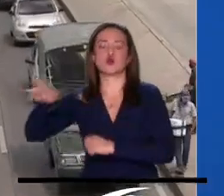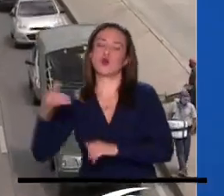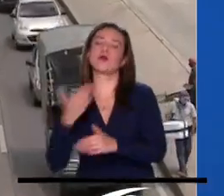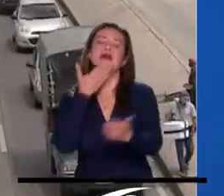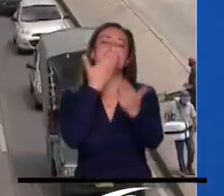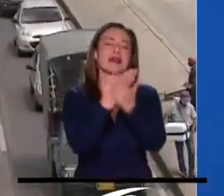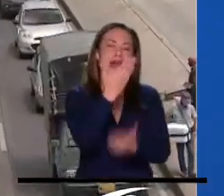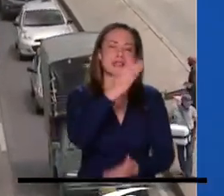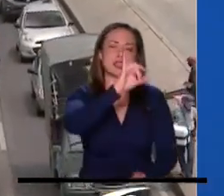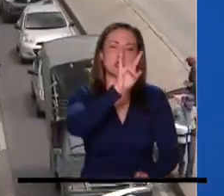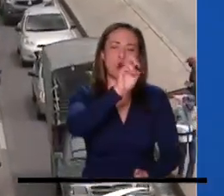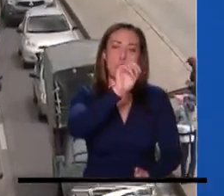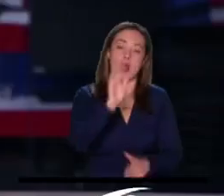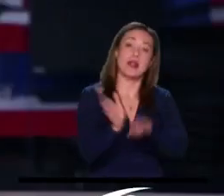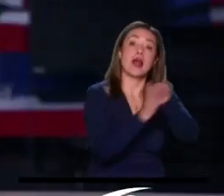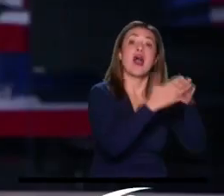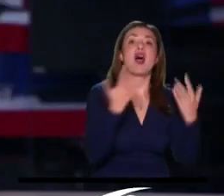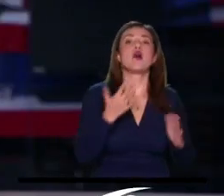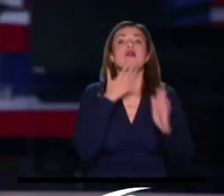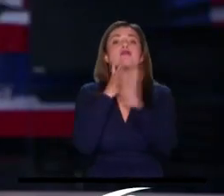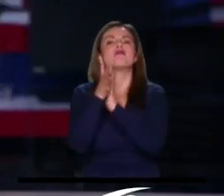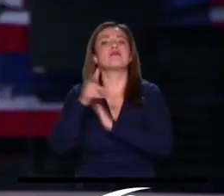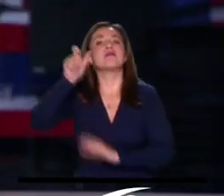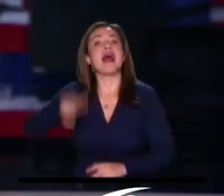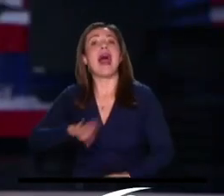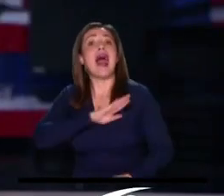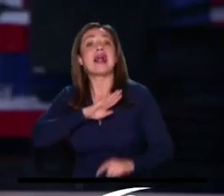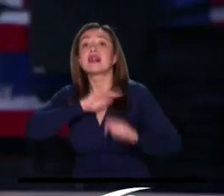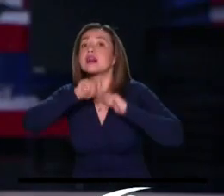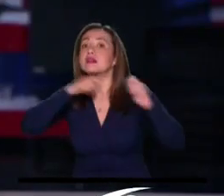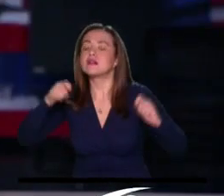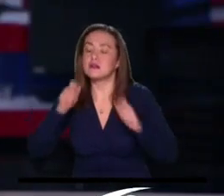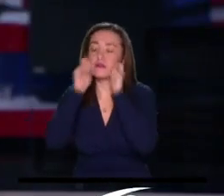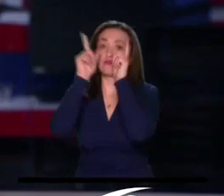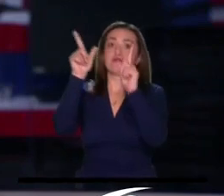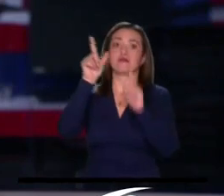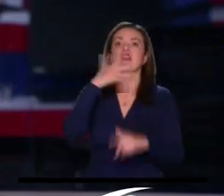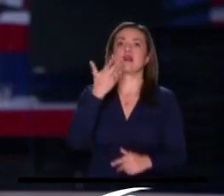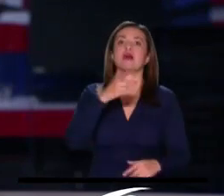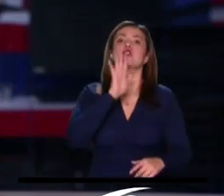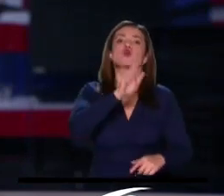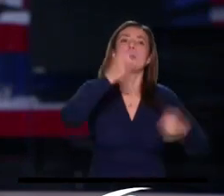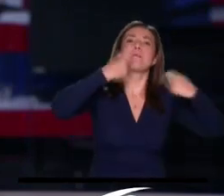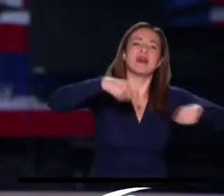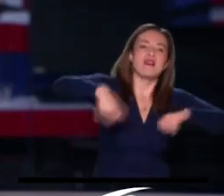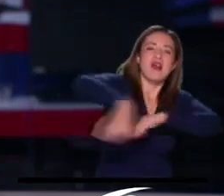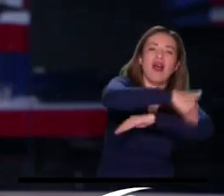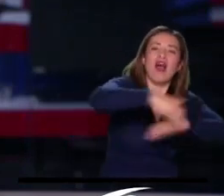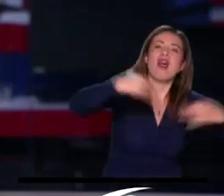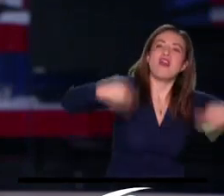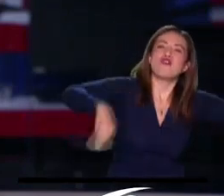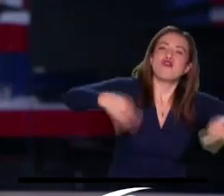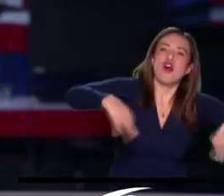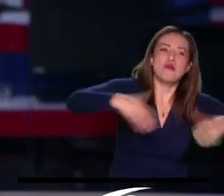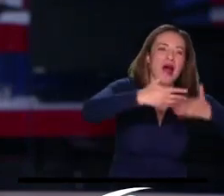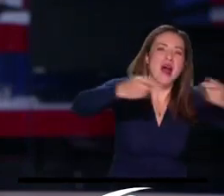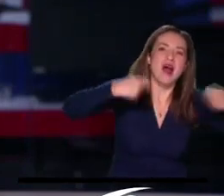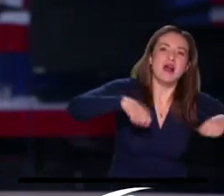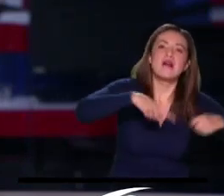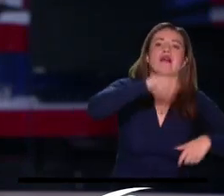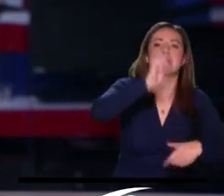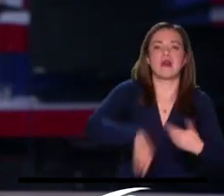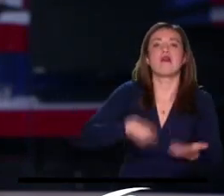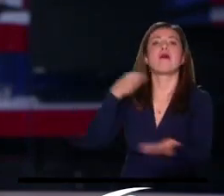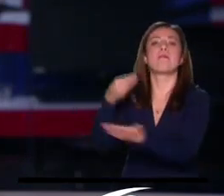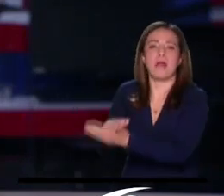Ahora escuchen esto, la alcaldesa de Bogotá, Claudia López, sorprendió a muchos con un anuncio. Los vendedores informales en la ciudad tendrán ahora que pagar por